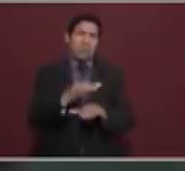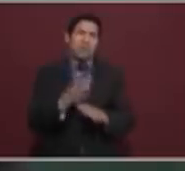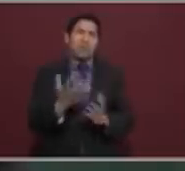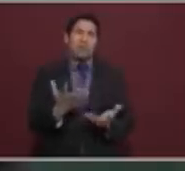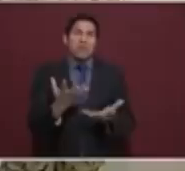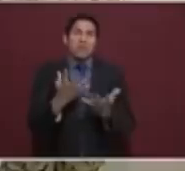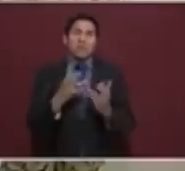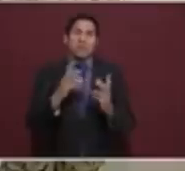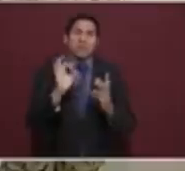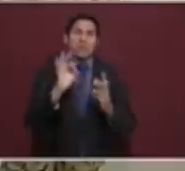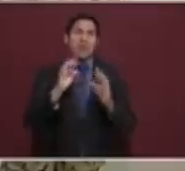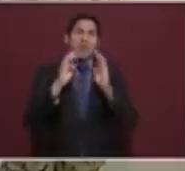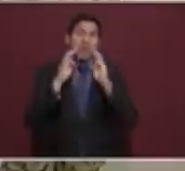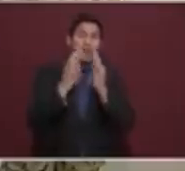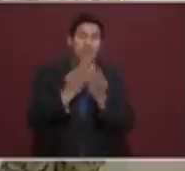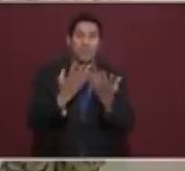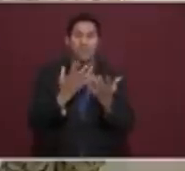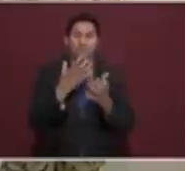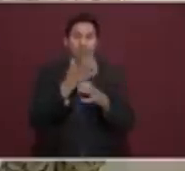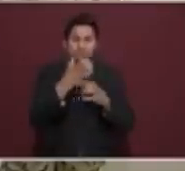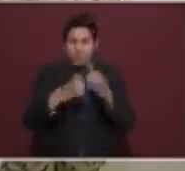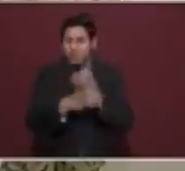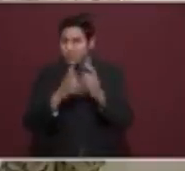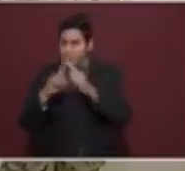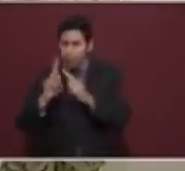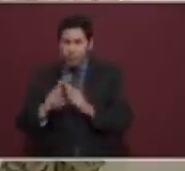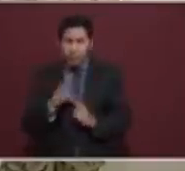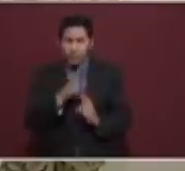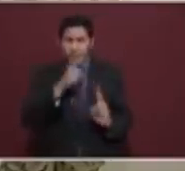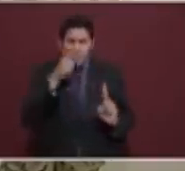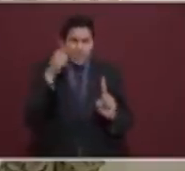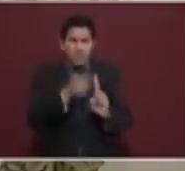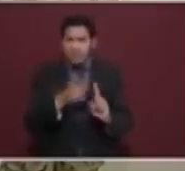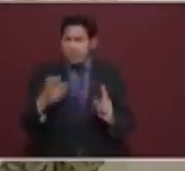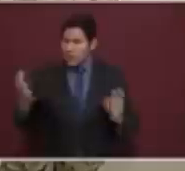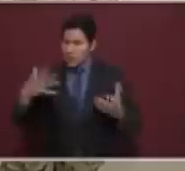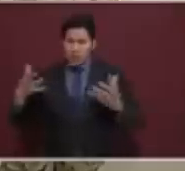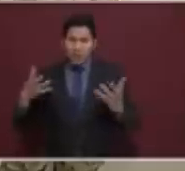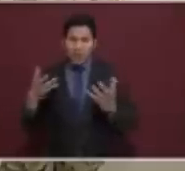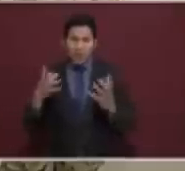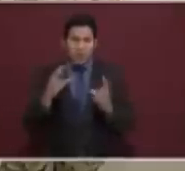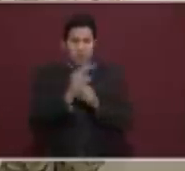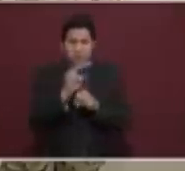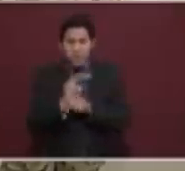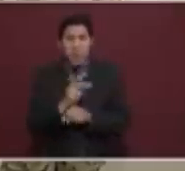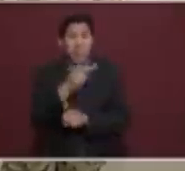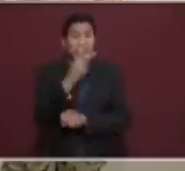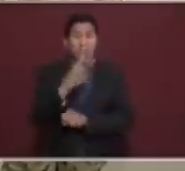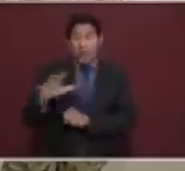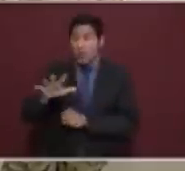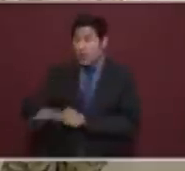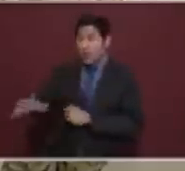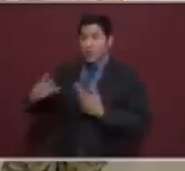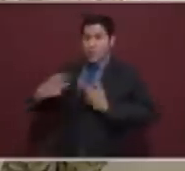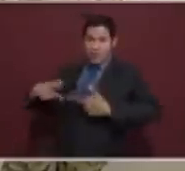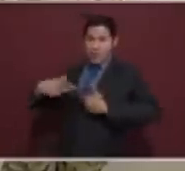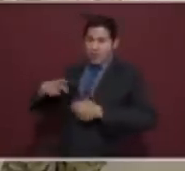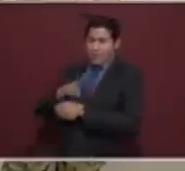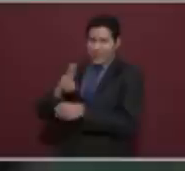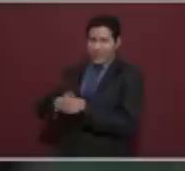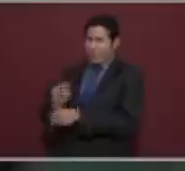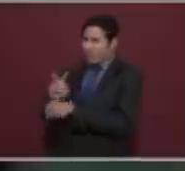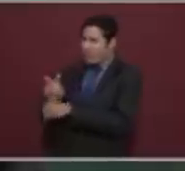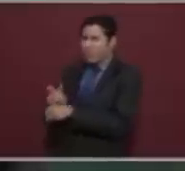el combate al narcotráfico pero no a la seguridad pública entonces